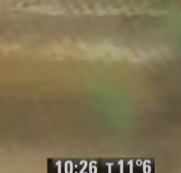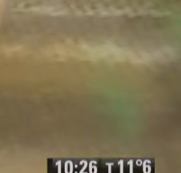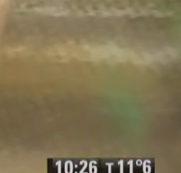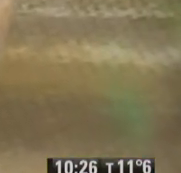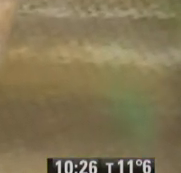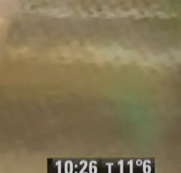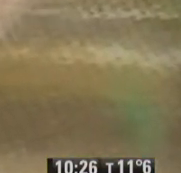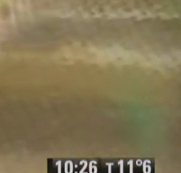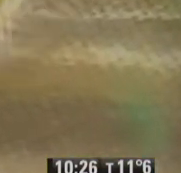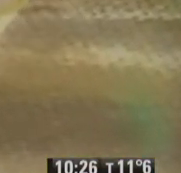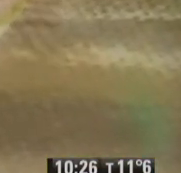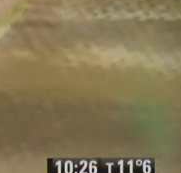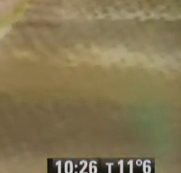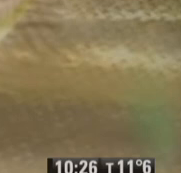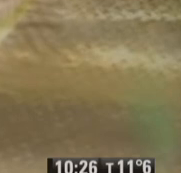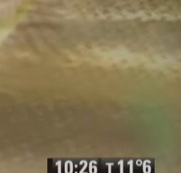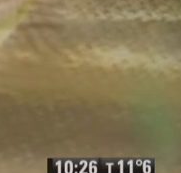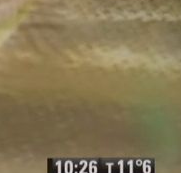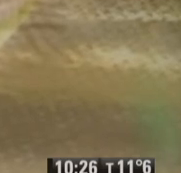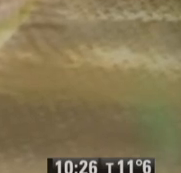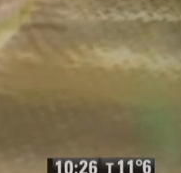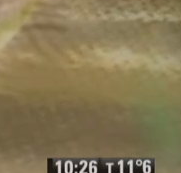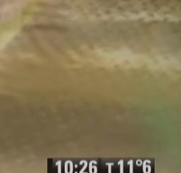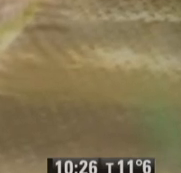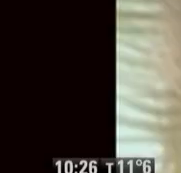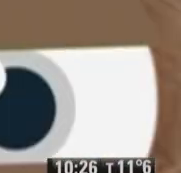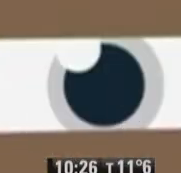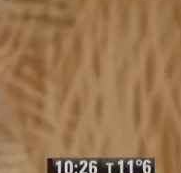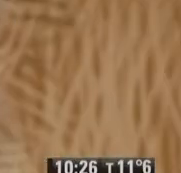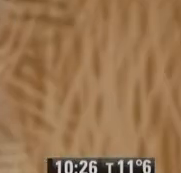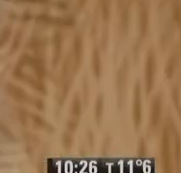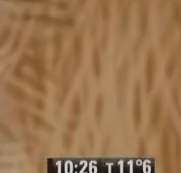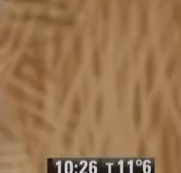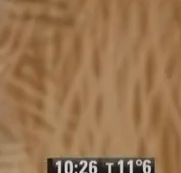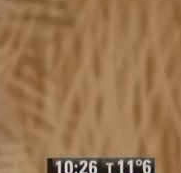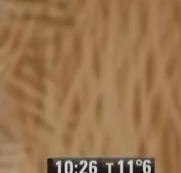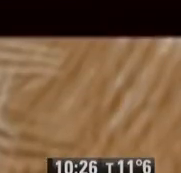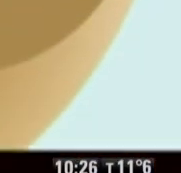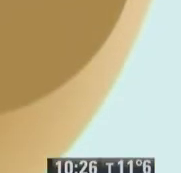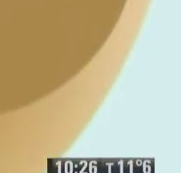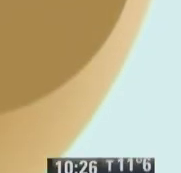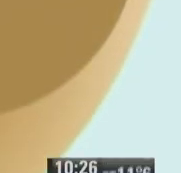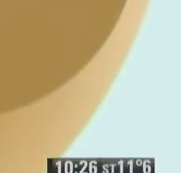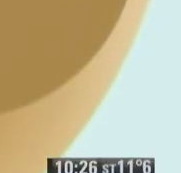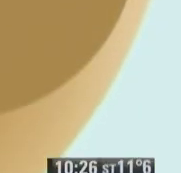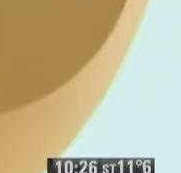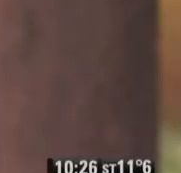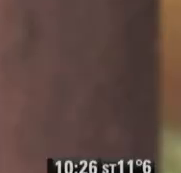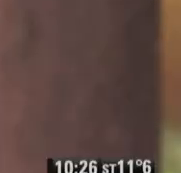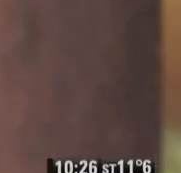Un tamanduá, que es como le dicen los guaraníes al oso hormiguero. ¿Qué intenciones tendría el